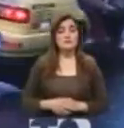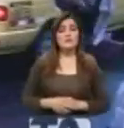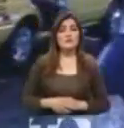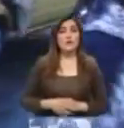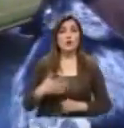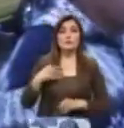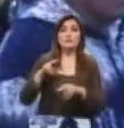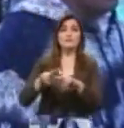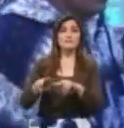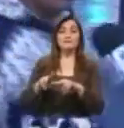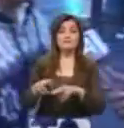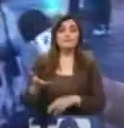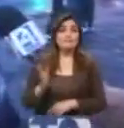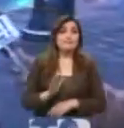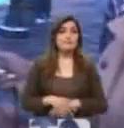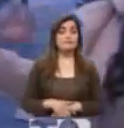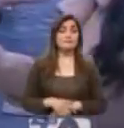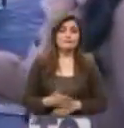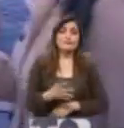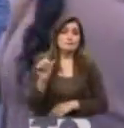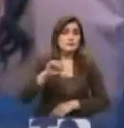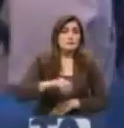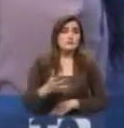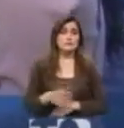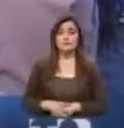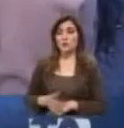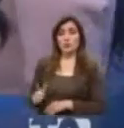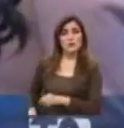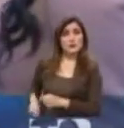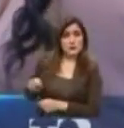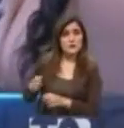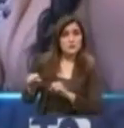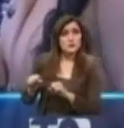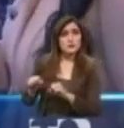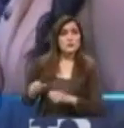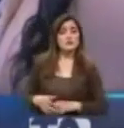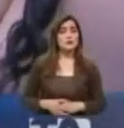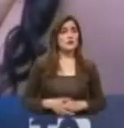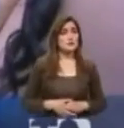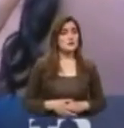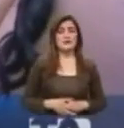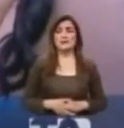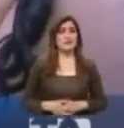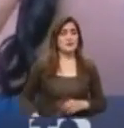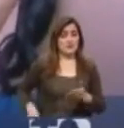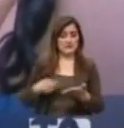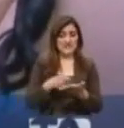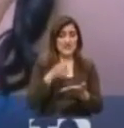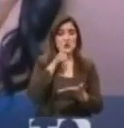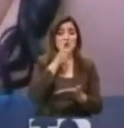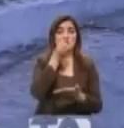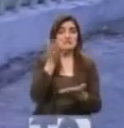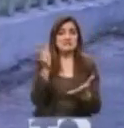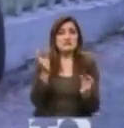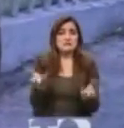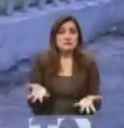taxi y eso no está bien los recursos para taxi con las justas y para el almuerzo ya no